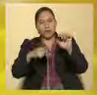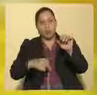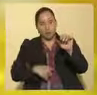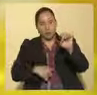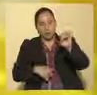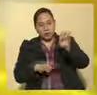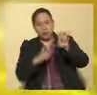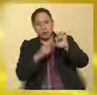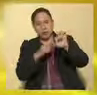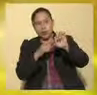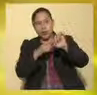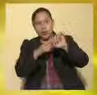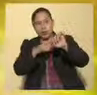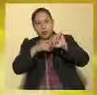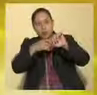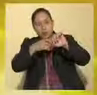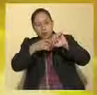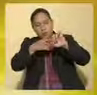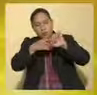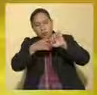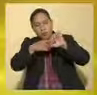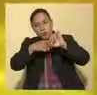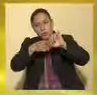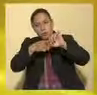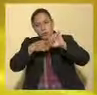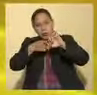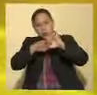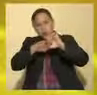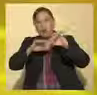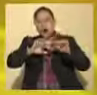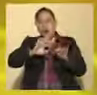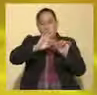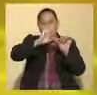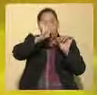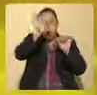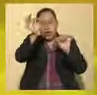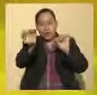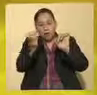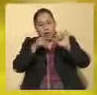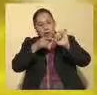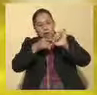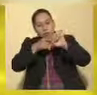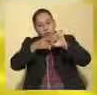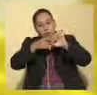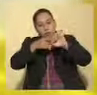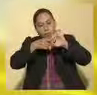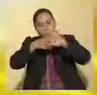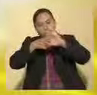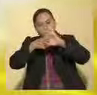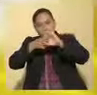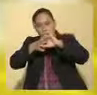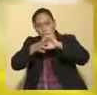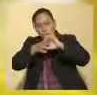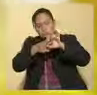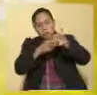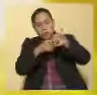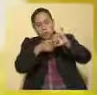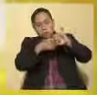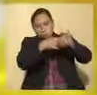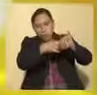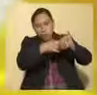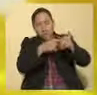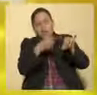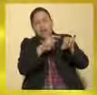umbilical y el anillo protruye, el ombligo protruye, se hace la hernia. Entonces de ahí es que les ponen